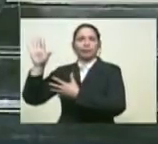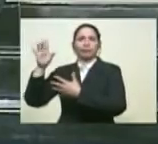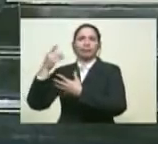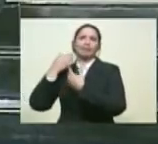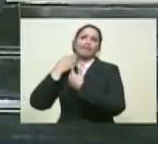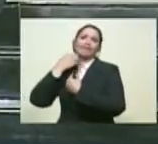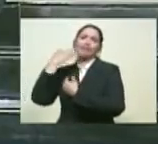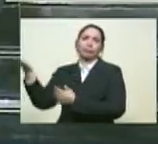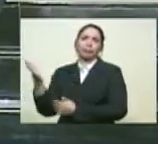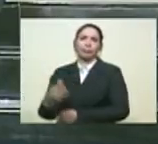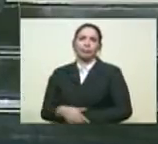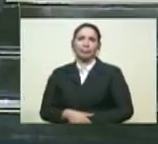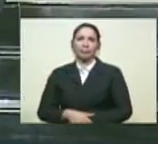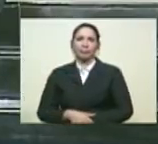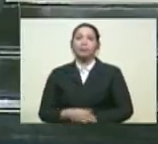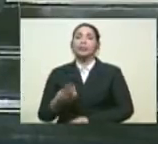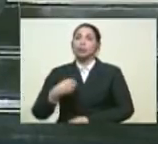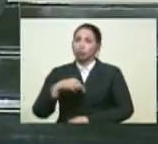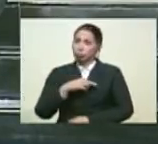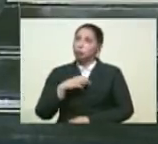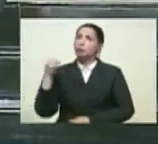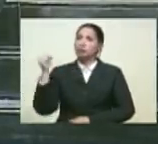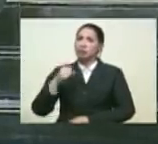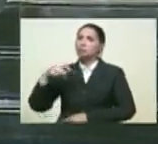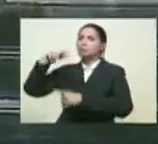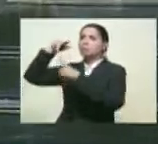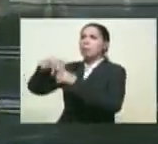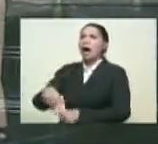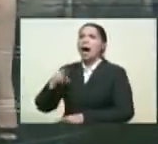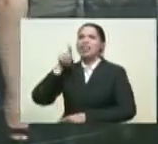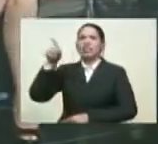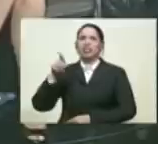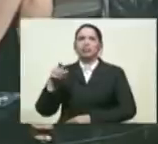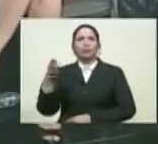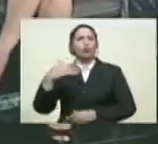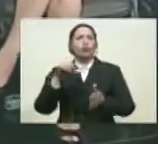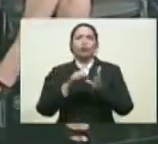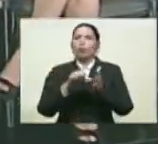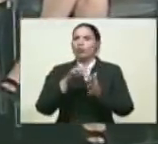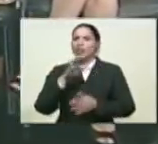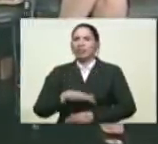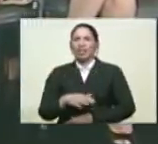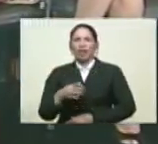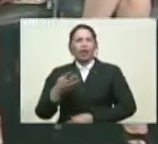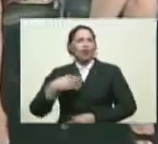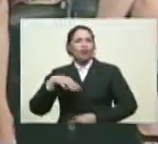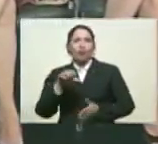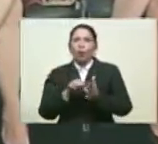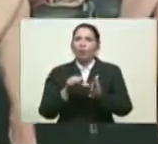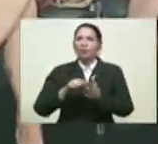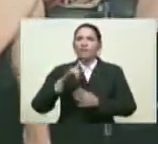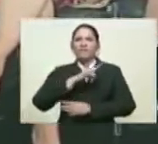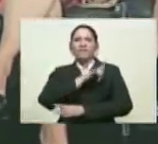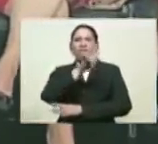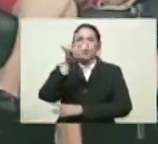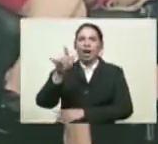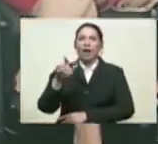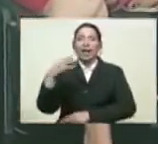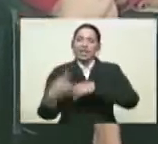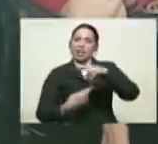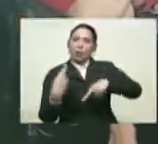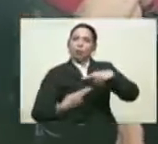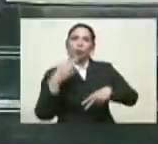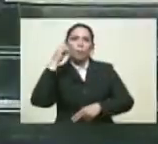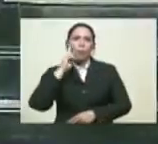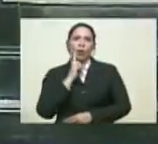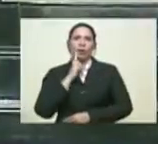Sí, te hemos derrotado y te vamos a derrotar, Mike Pence, donde estés, a donde viajes, Mike Pence. La revolución bolivariana